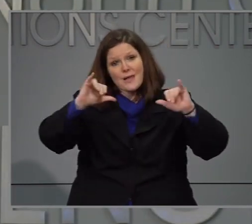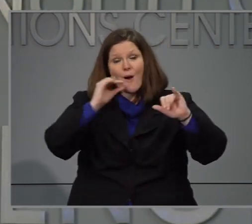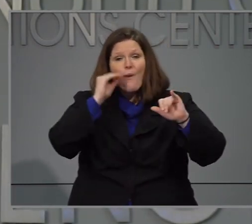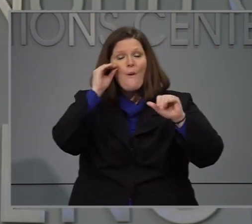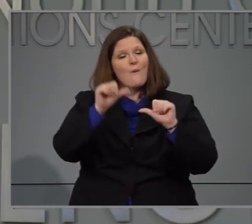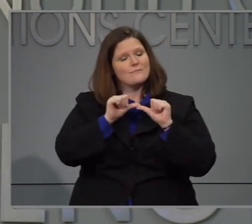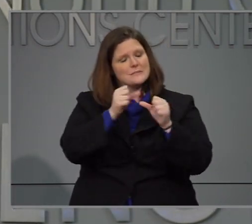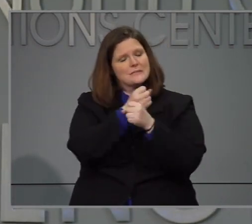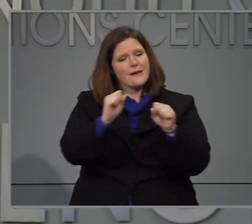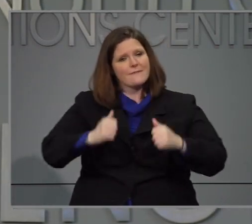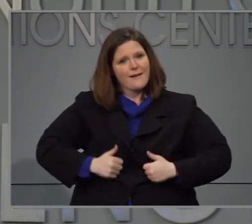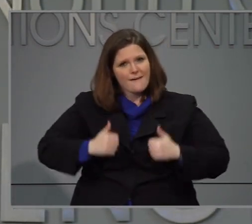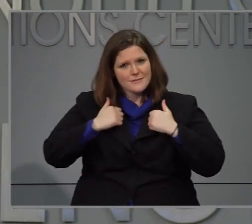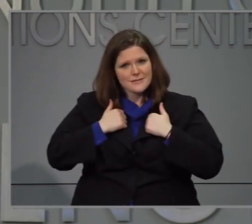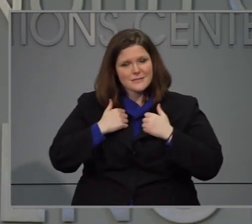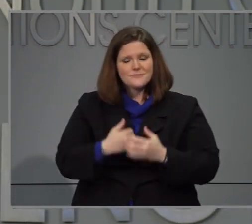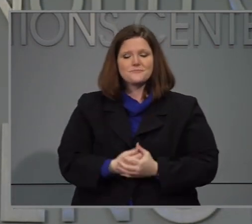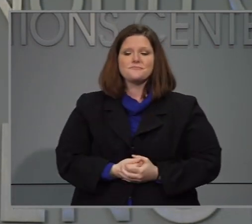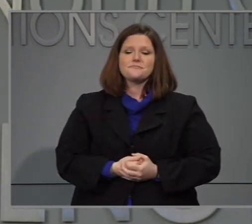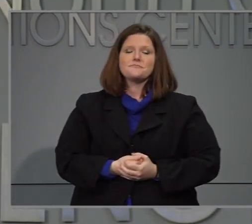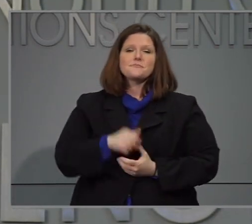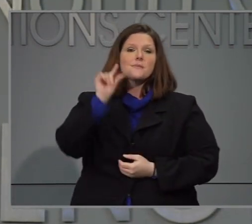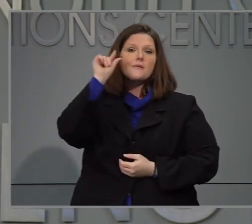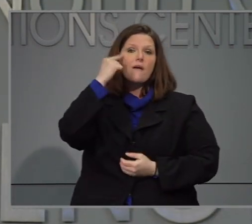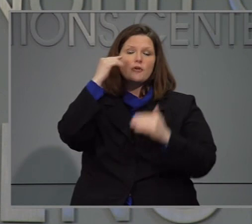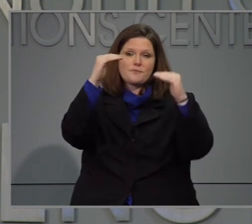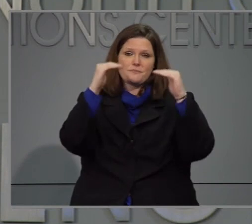Gracias. La siguiente.